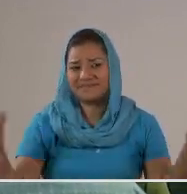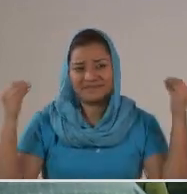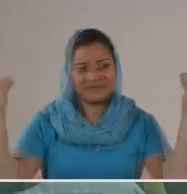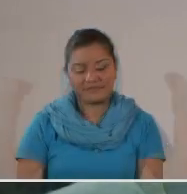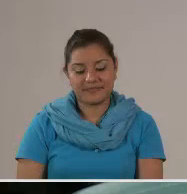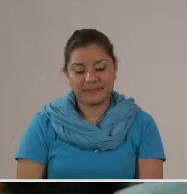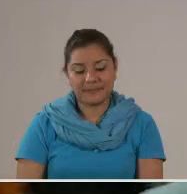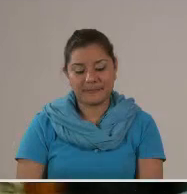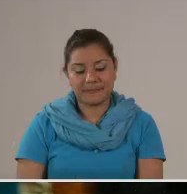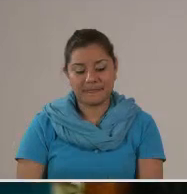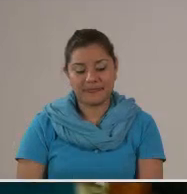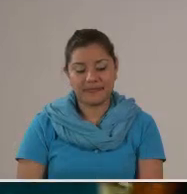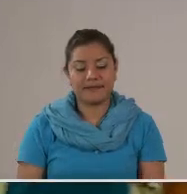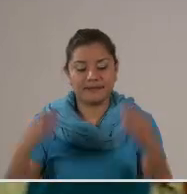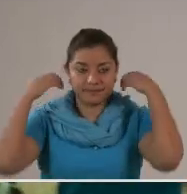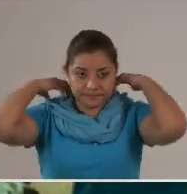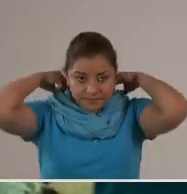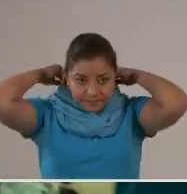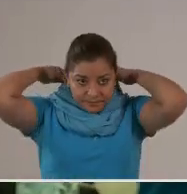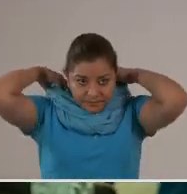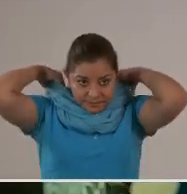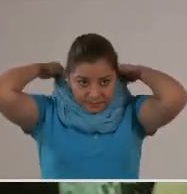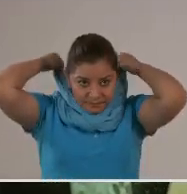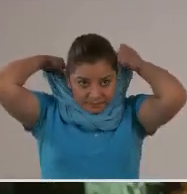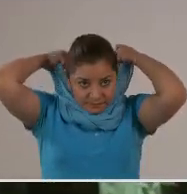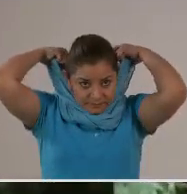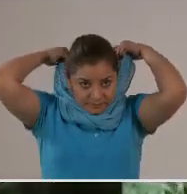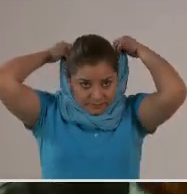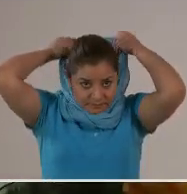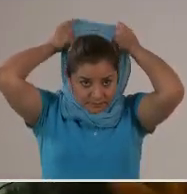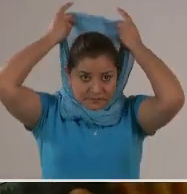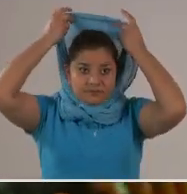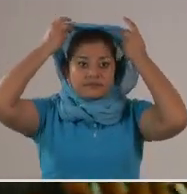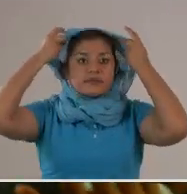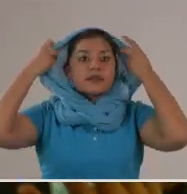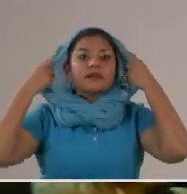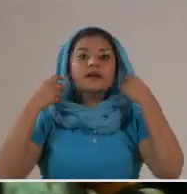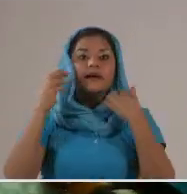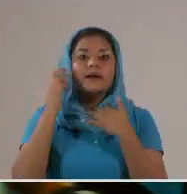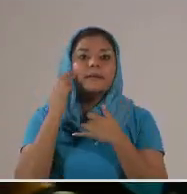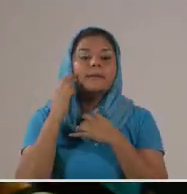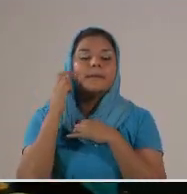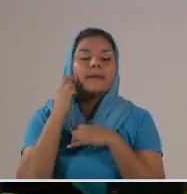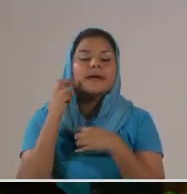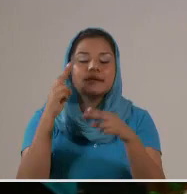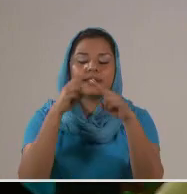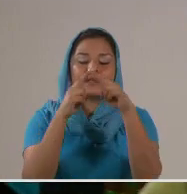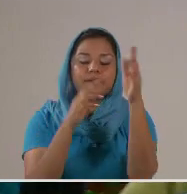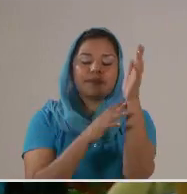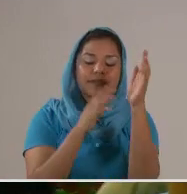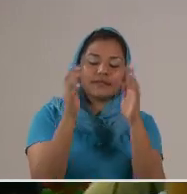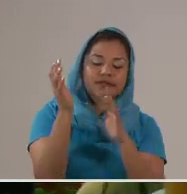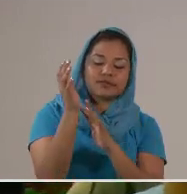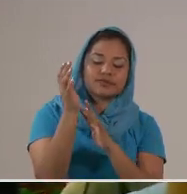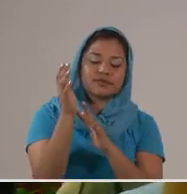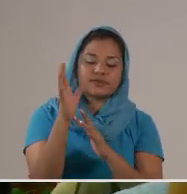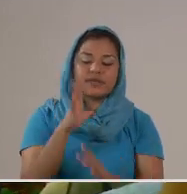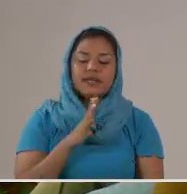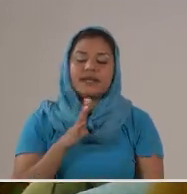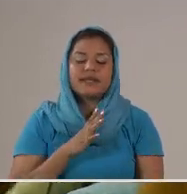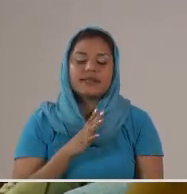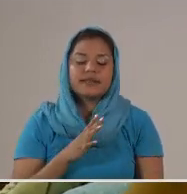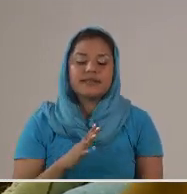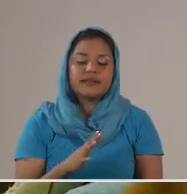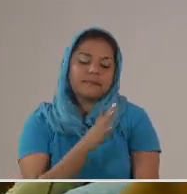hermano Padre en el nombre de Jesús ten piedad de nosotros de ninguna manera